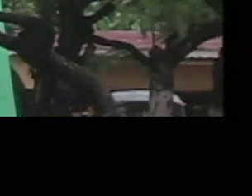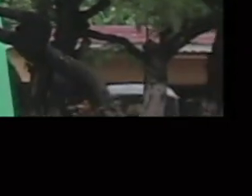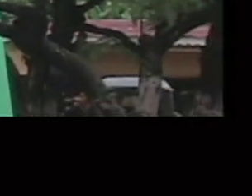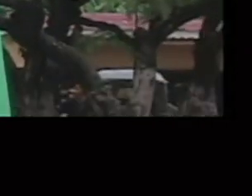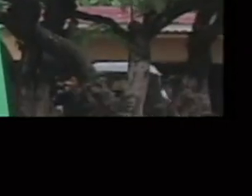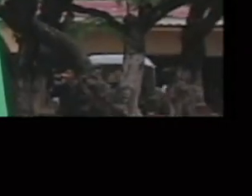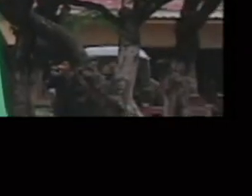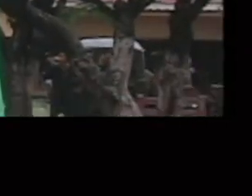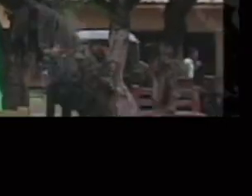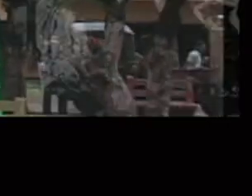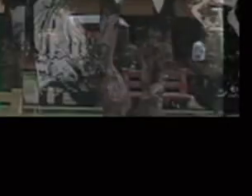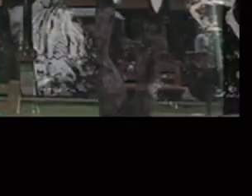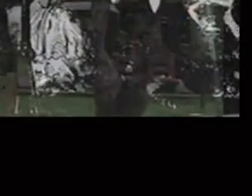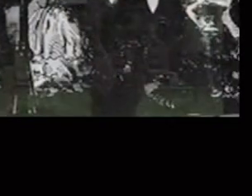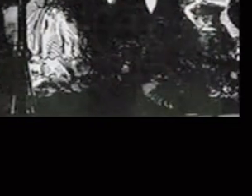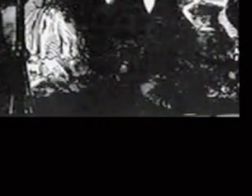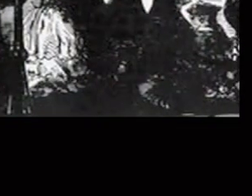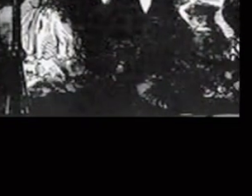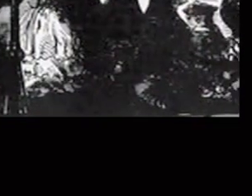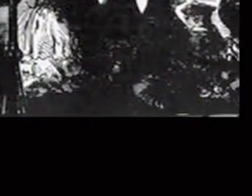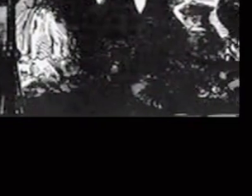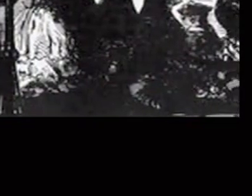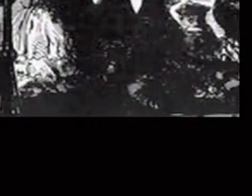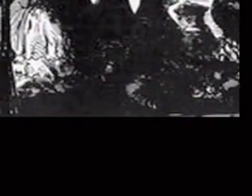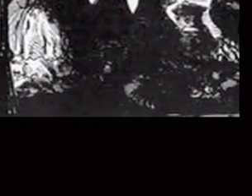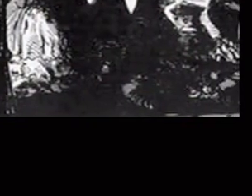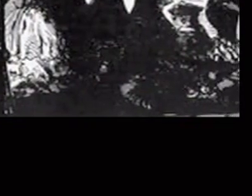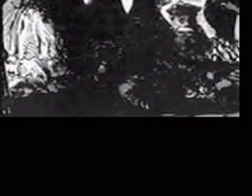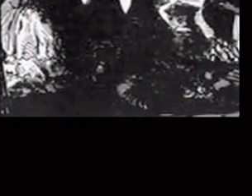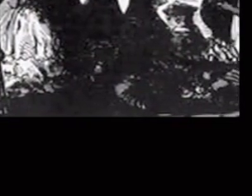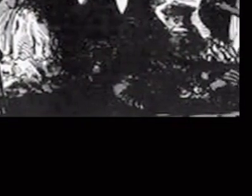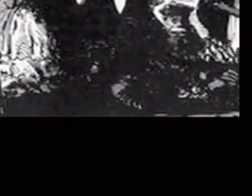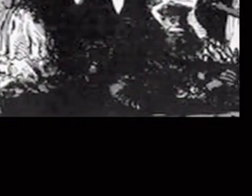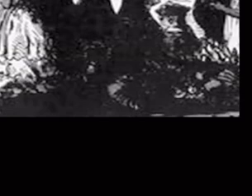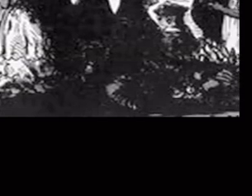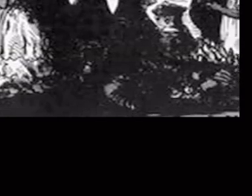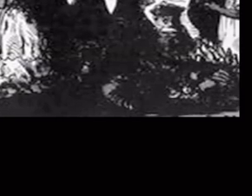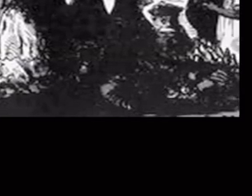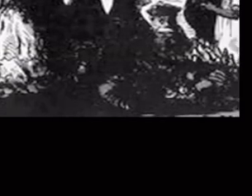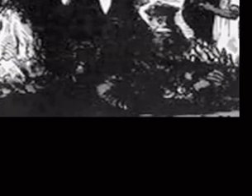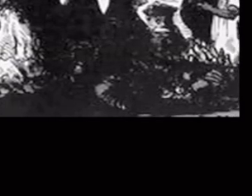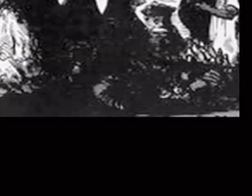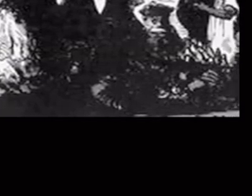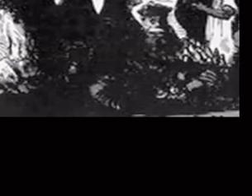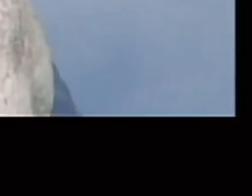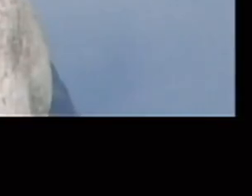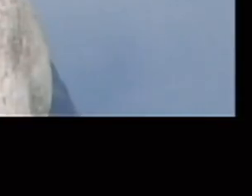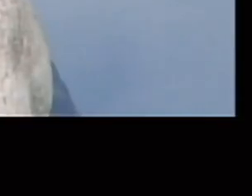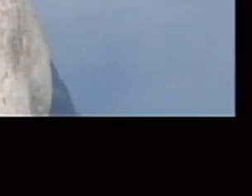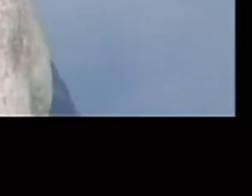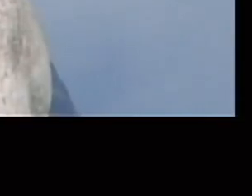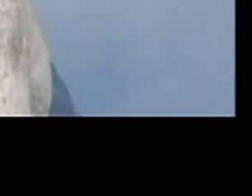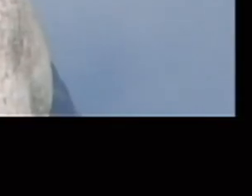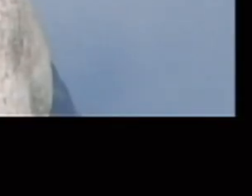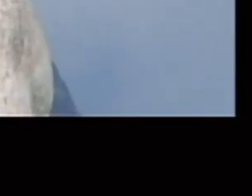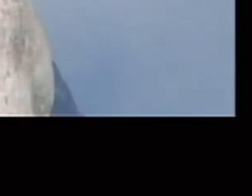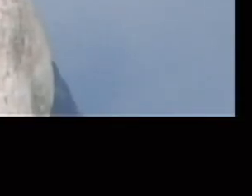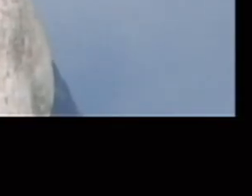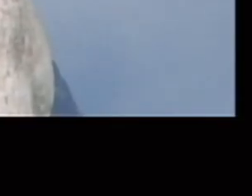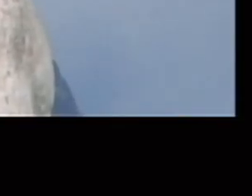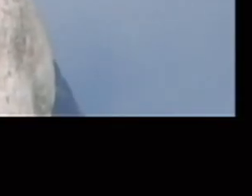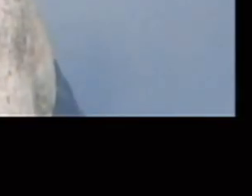como voluntario e incendió la casa donde se atrincheraban los filibusteros. Fue condecorado por su